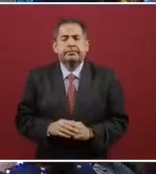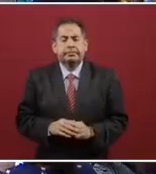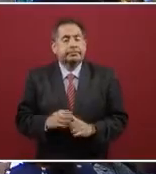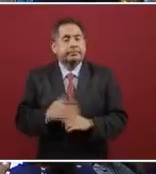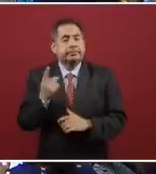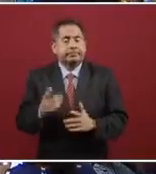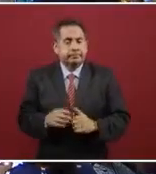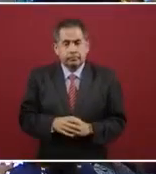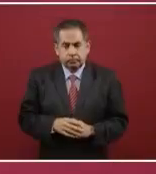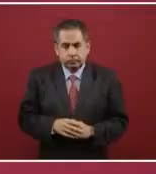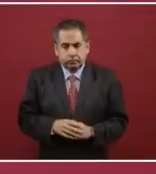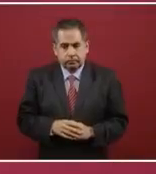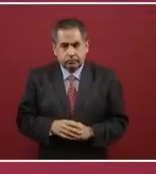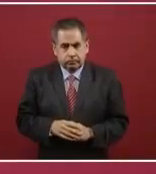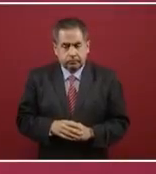porque